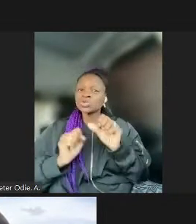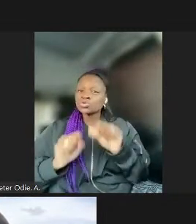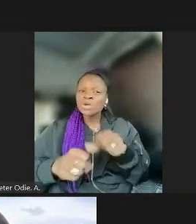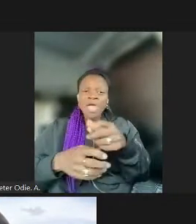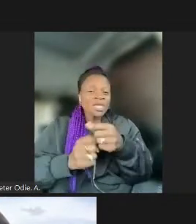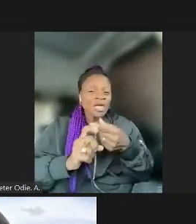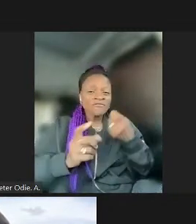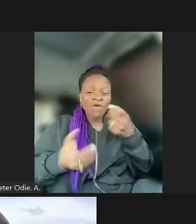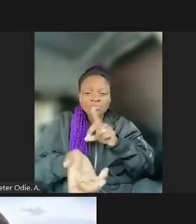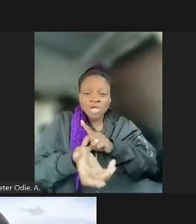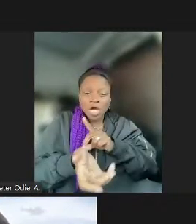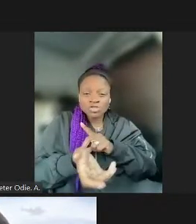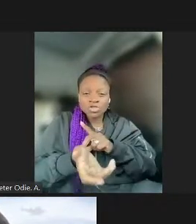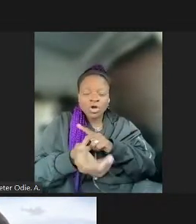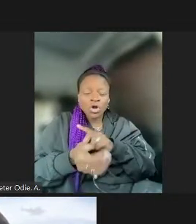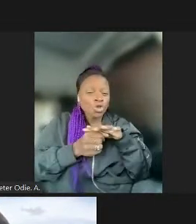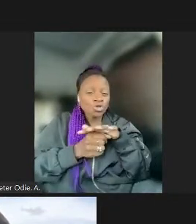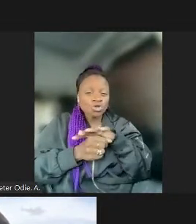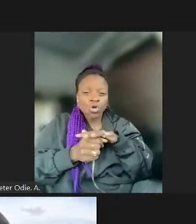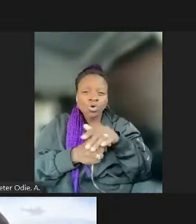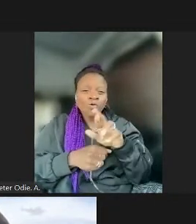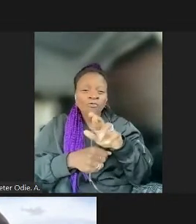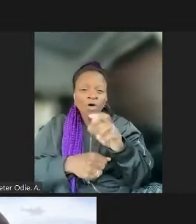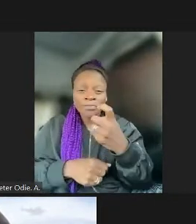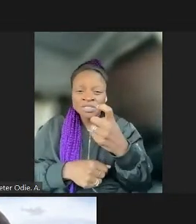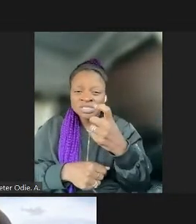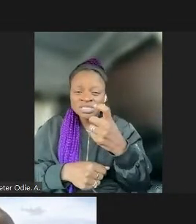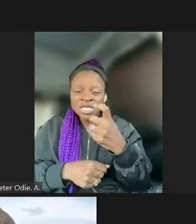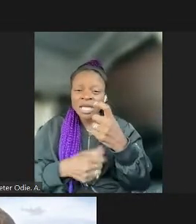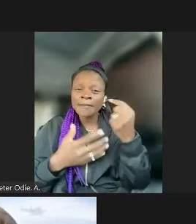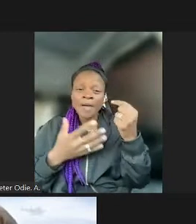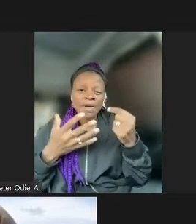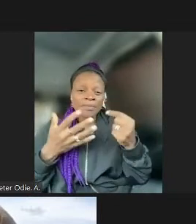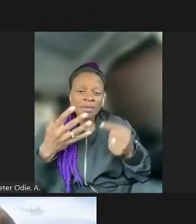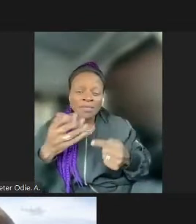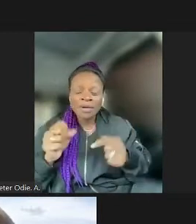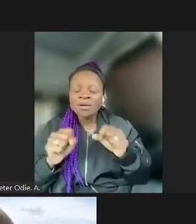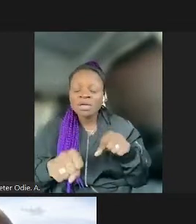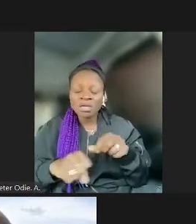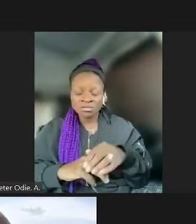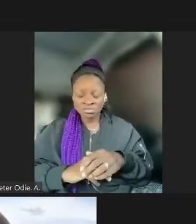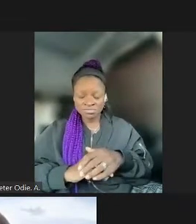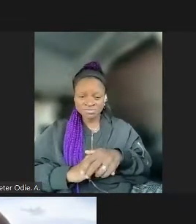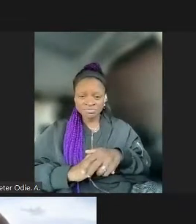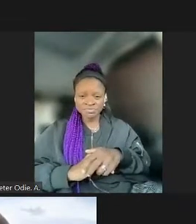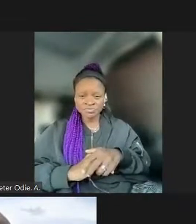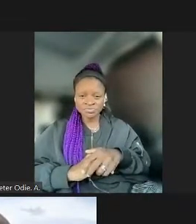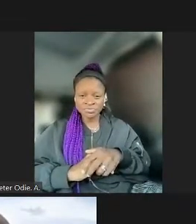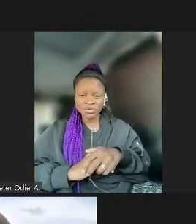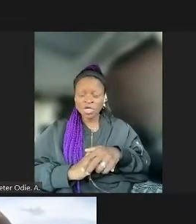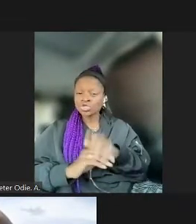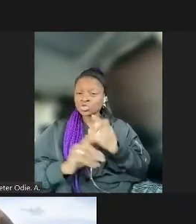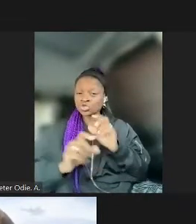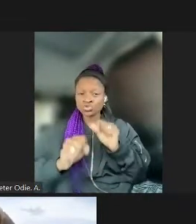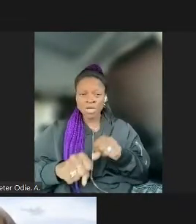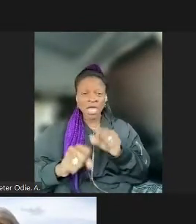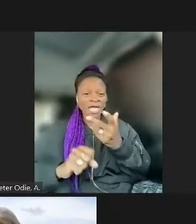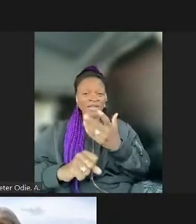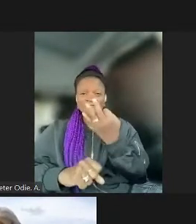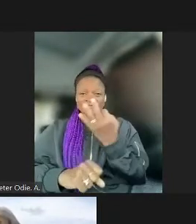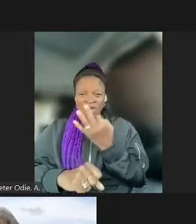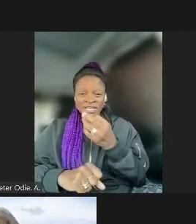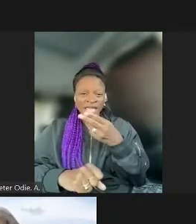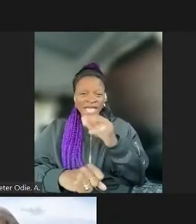de su doctor o en una farmacia local. Algunas de las clínicas que van a ver en el Departamento de Educación va a ser el viernes